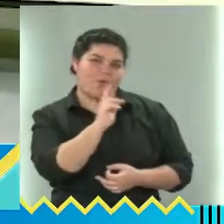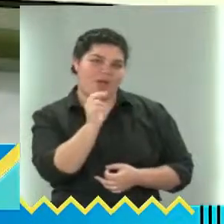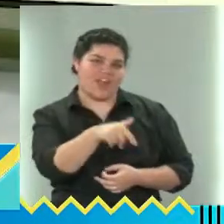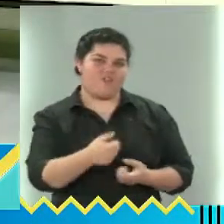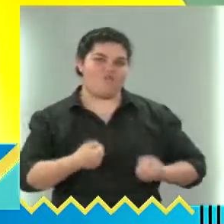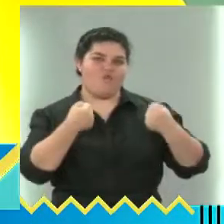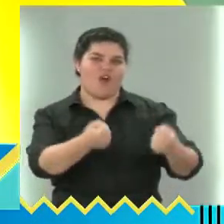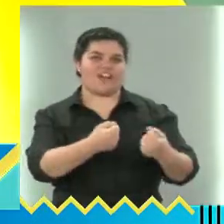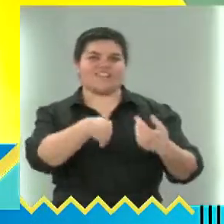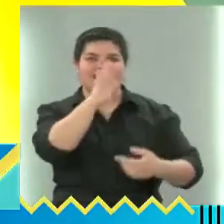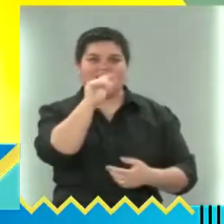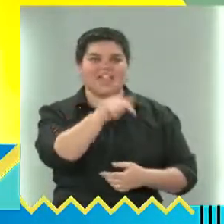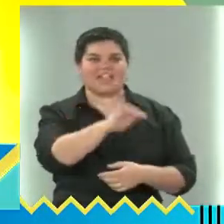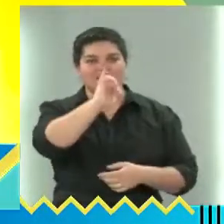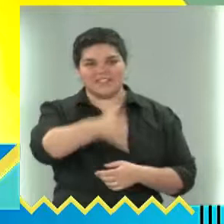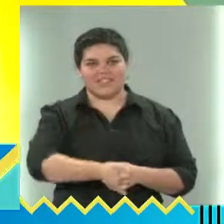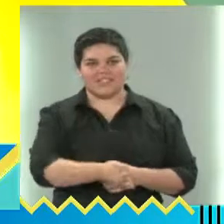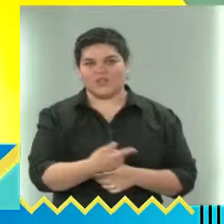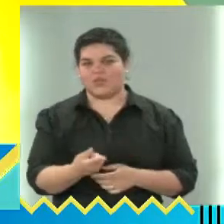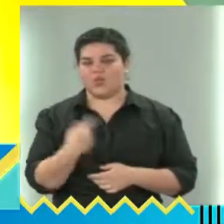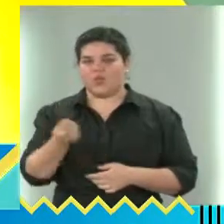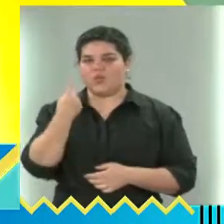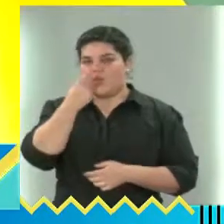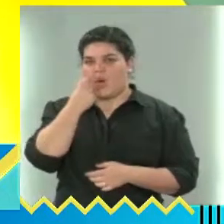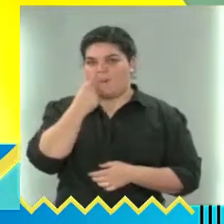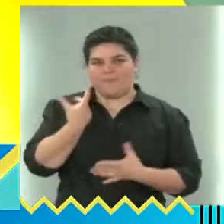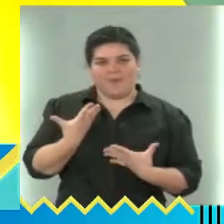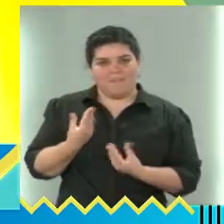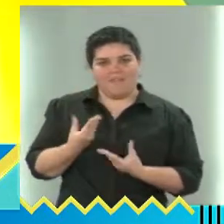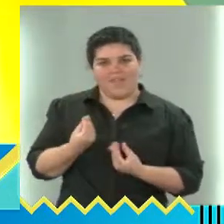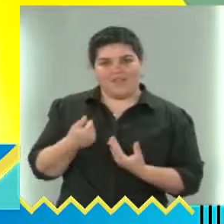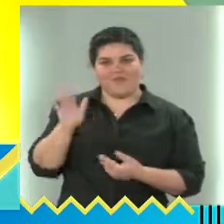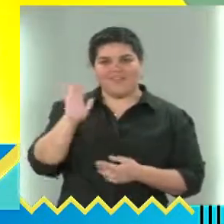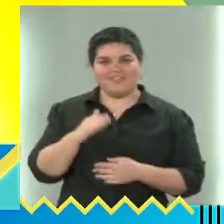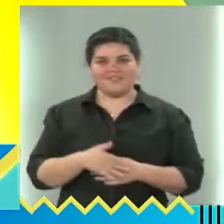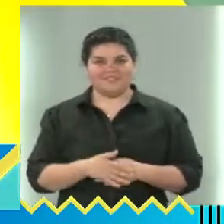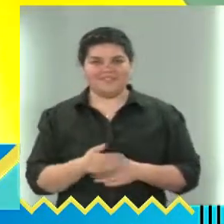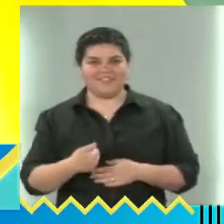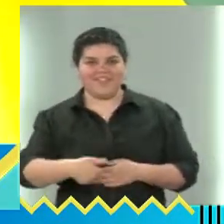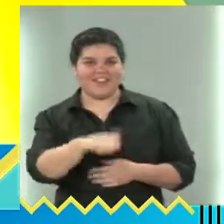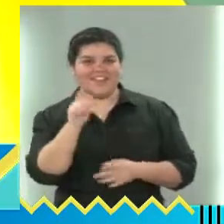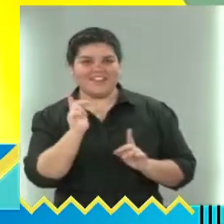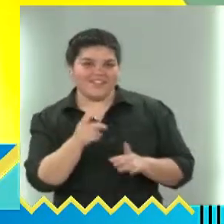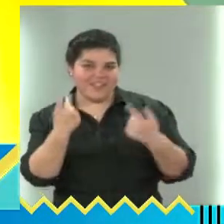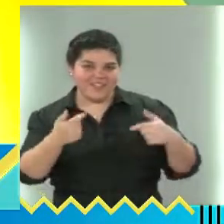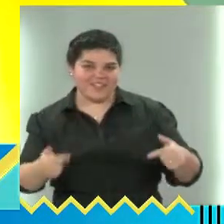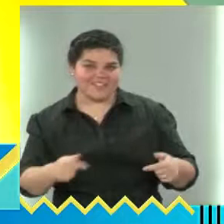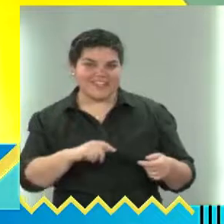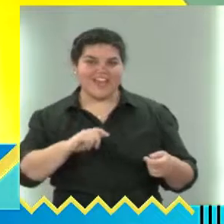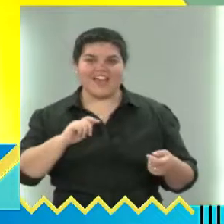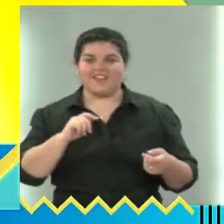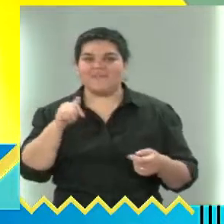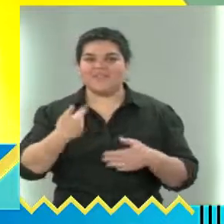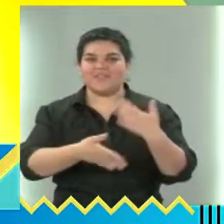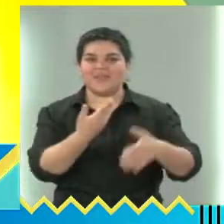ello, son las que tienen la capacidad de todo eso. Nosotros somos bastante, arrugamos mucho más y las reacciones adversas son mayores en